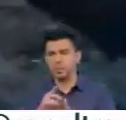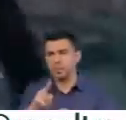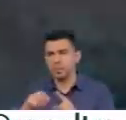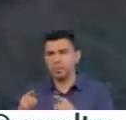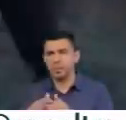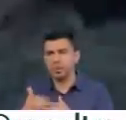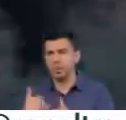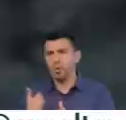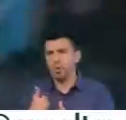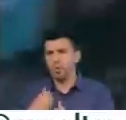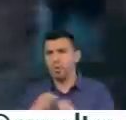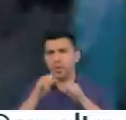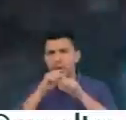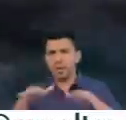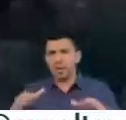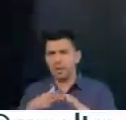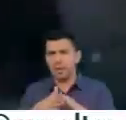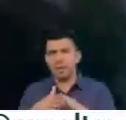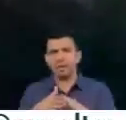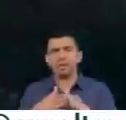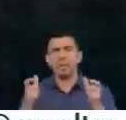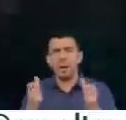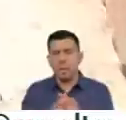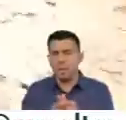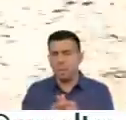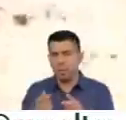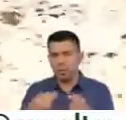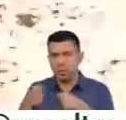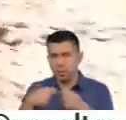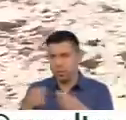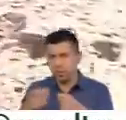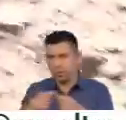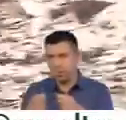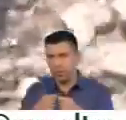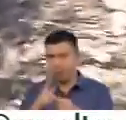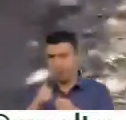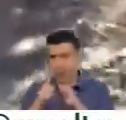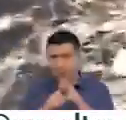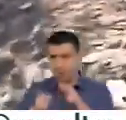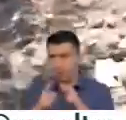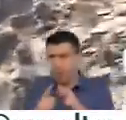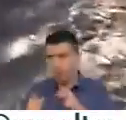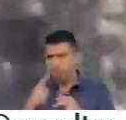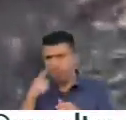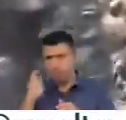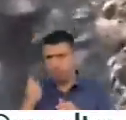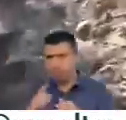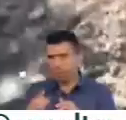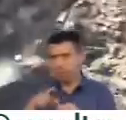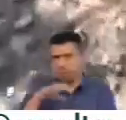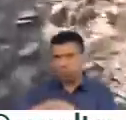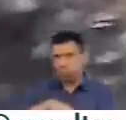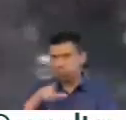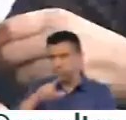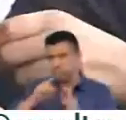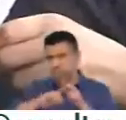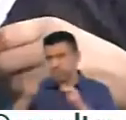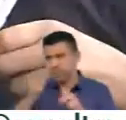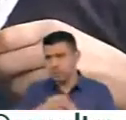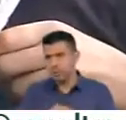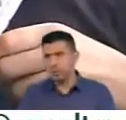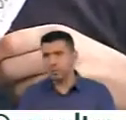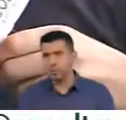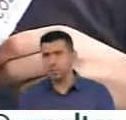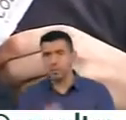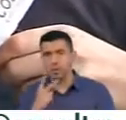juventud con la red de microtráfico que aprovecha la kilométrica red de corredores para hacer de sus fechorías escapar de las autoridades.